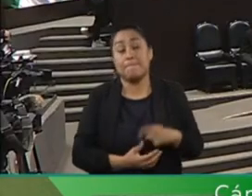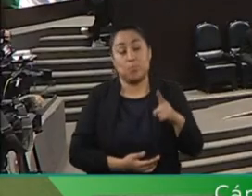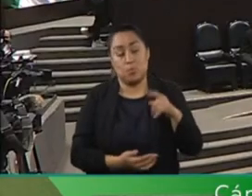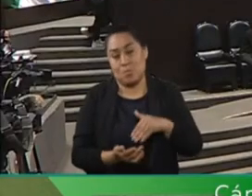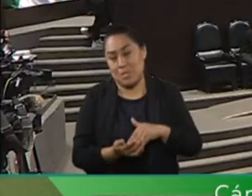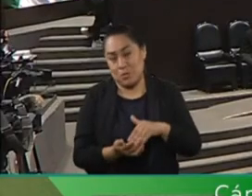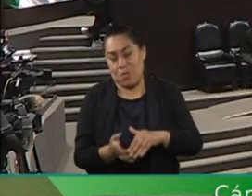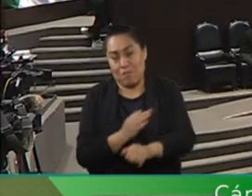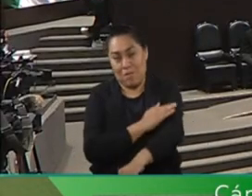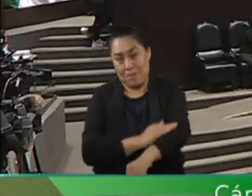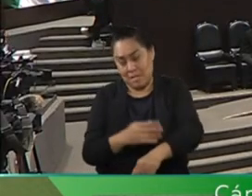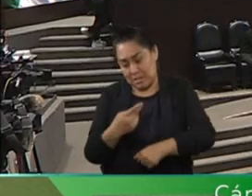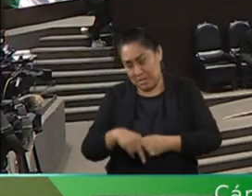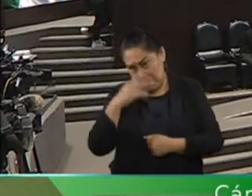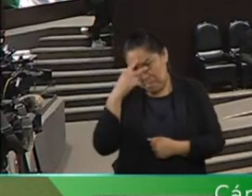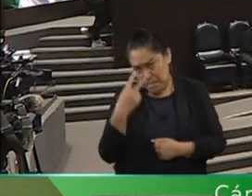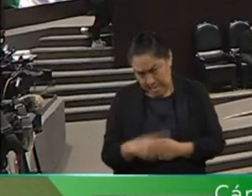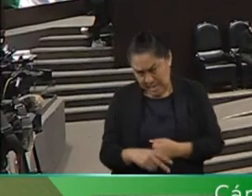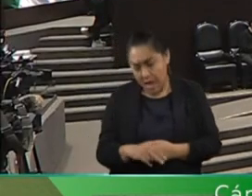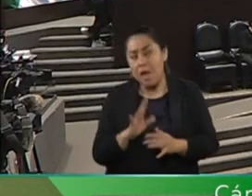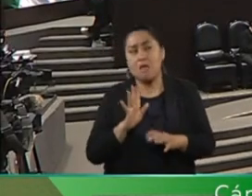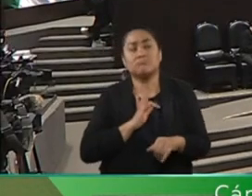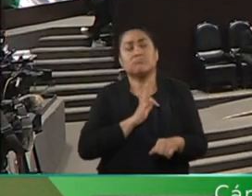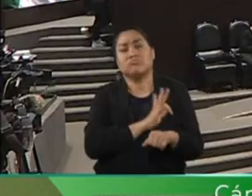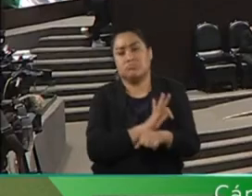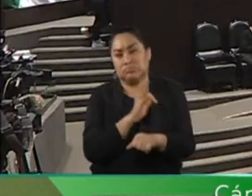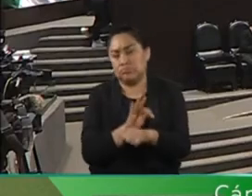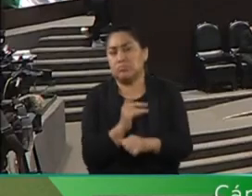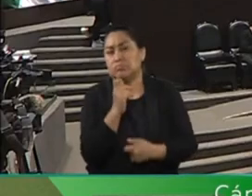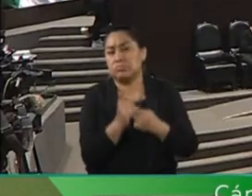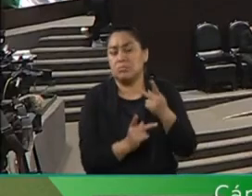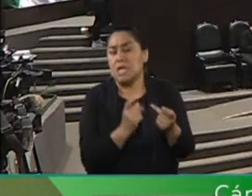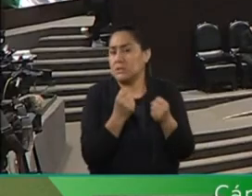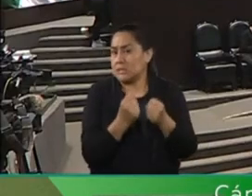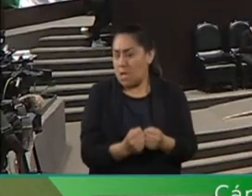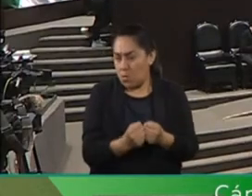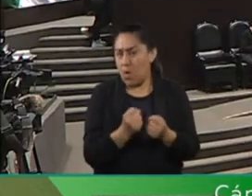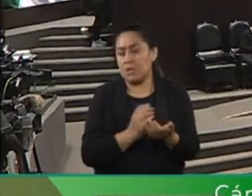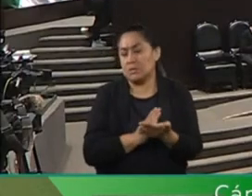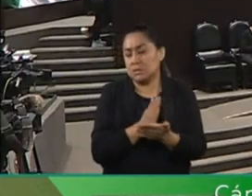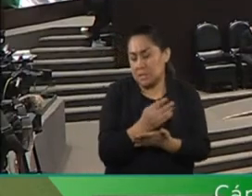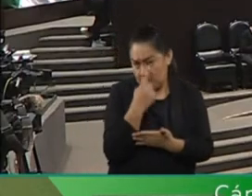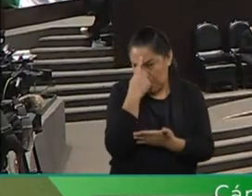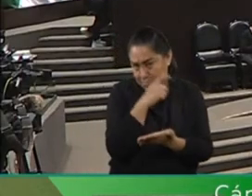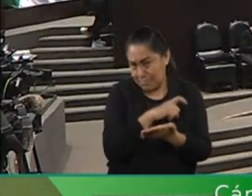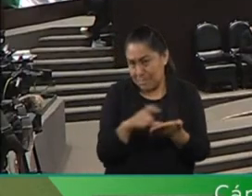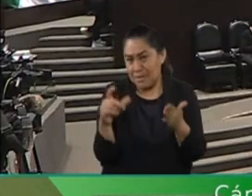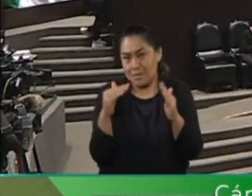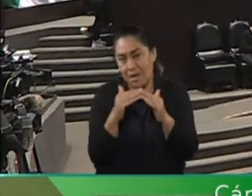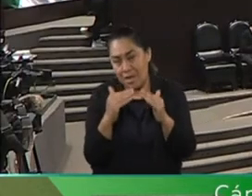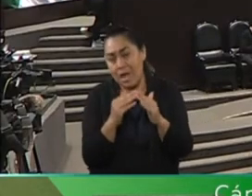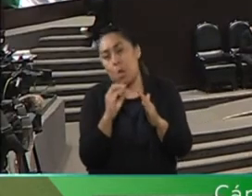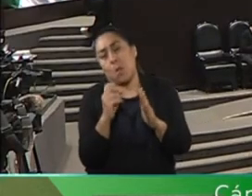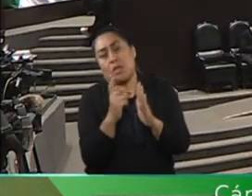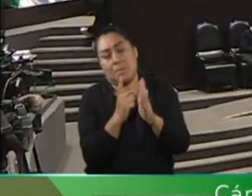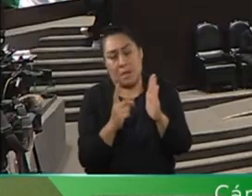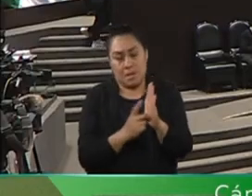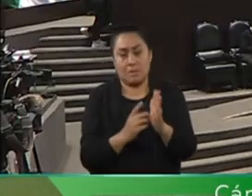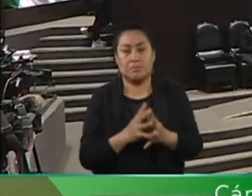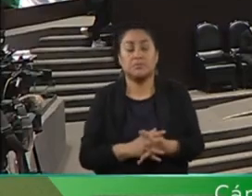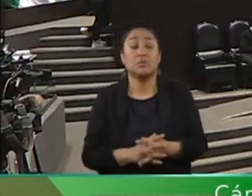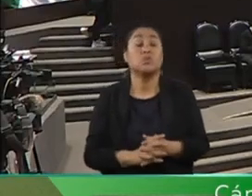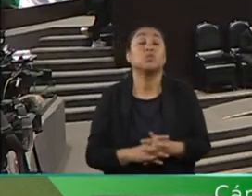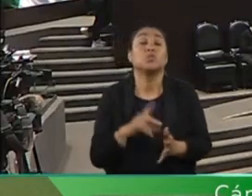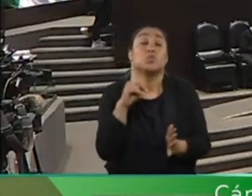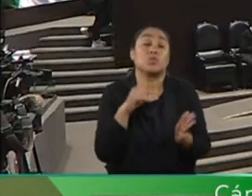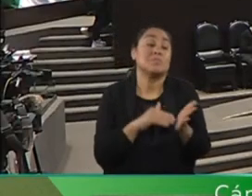de familias mexicanas se ha beneficiado con el acceso a un crédito seguro y accesible para adquirir una casa o un departamento.